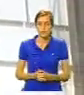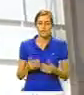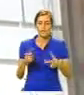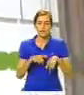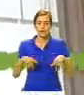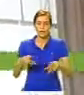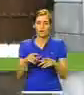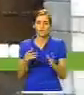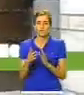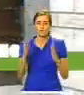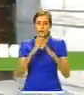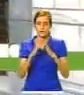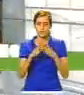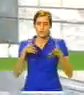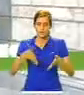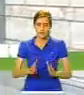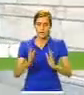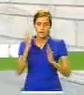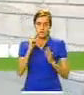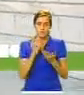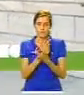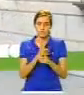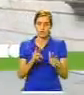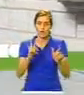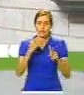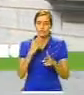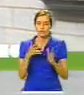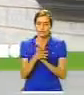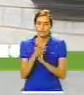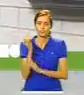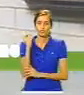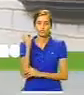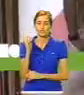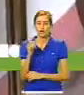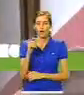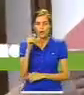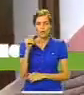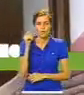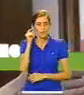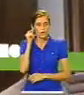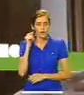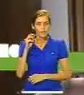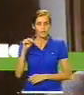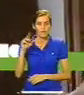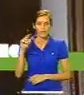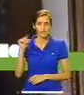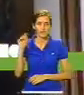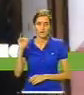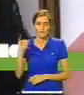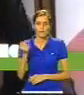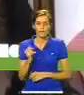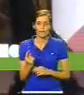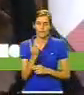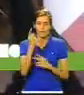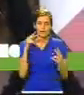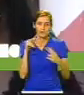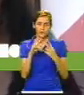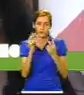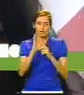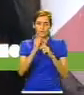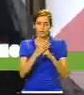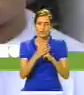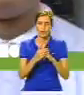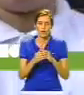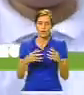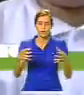las instalaciones de la Casa Natal del Libertador se realizó el monólogo de María Teresa, esto como parte del primer encuentro cultural